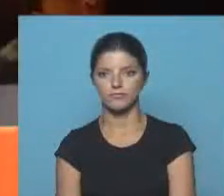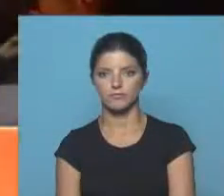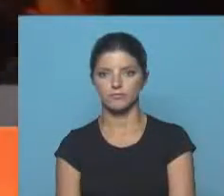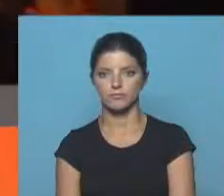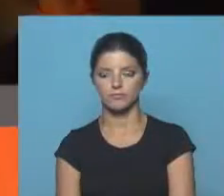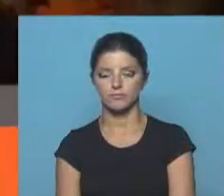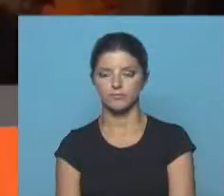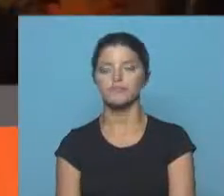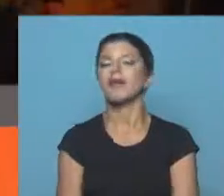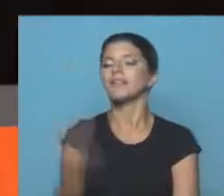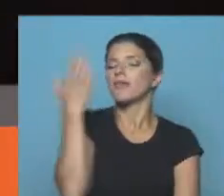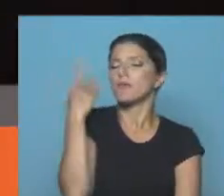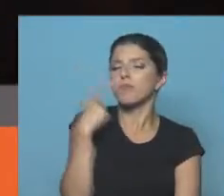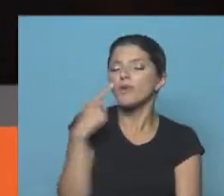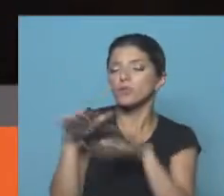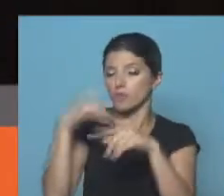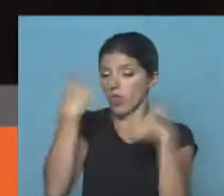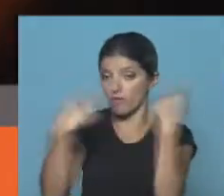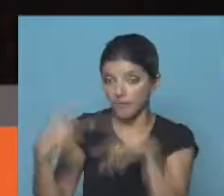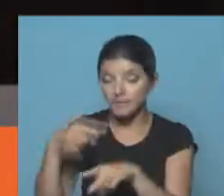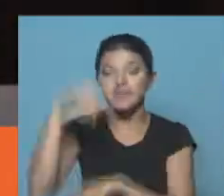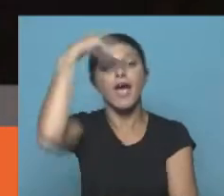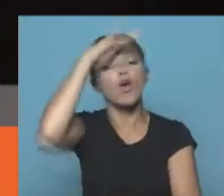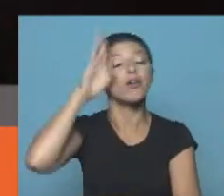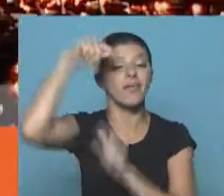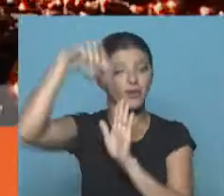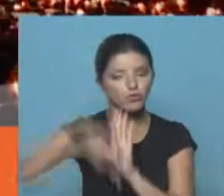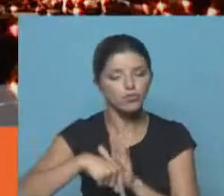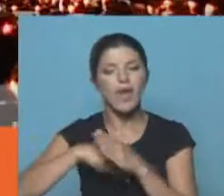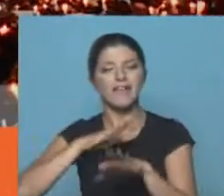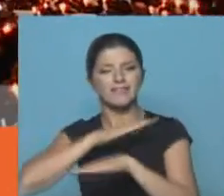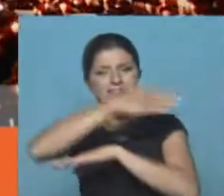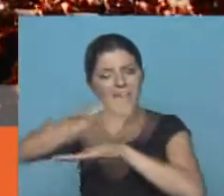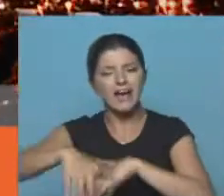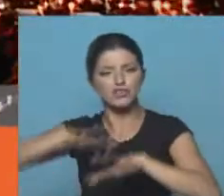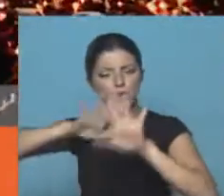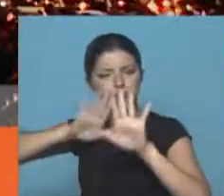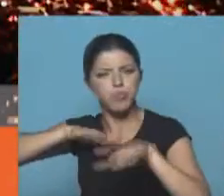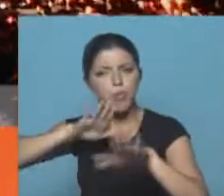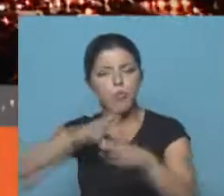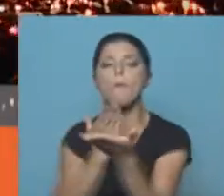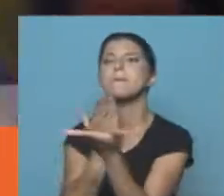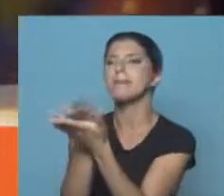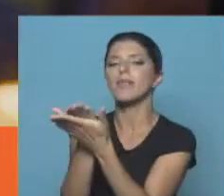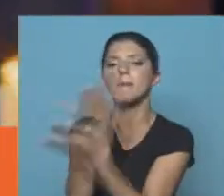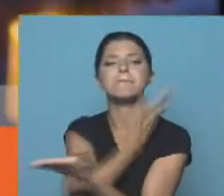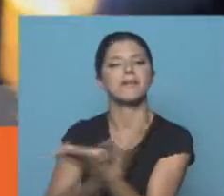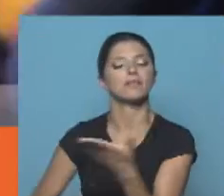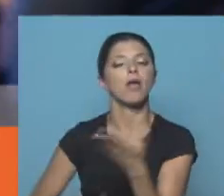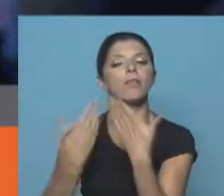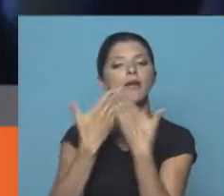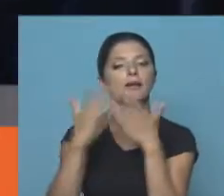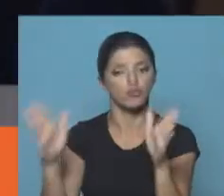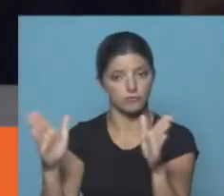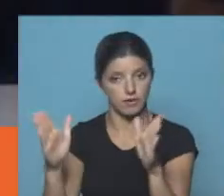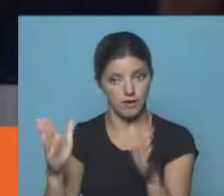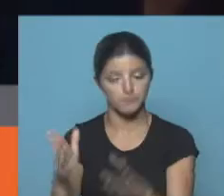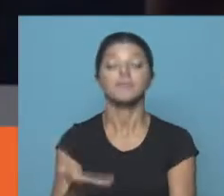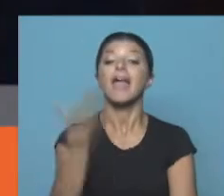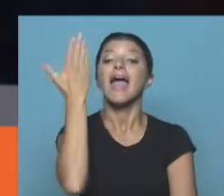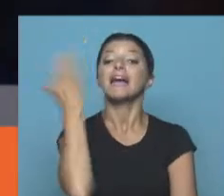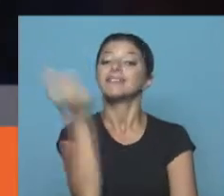a Park para la designación de funcionarios y en el diseño de políticas públicas de la mandataria, así como haber accedido a información